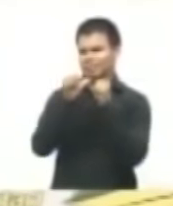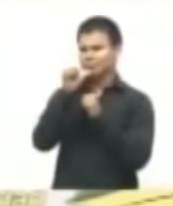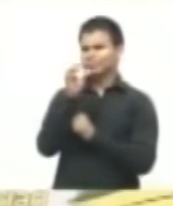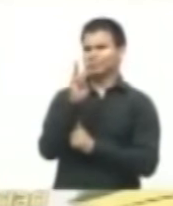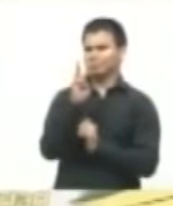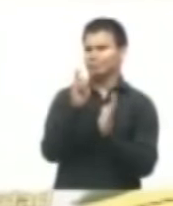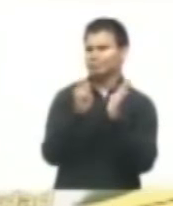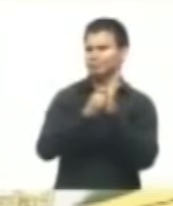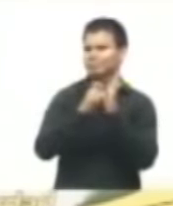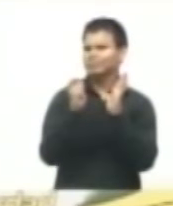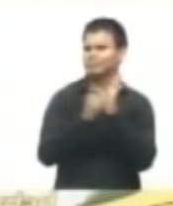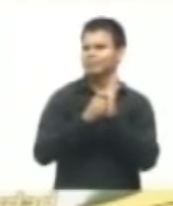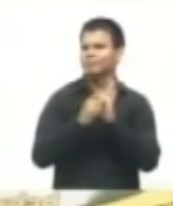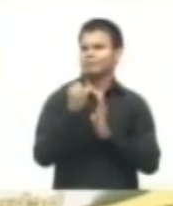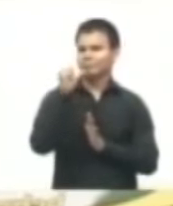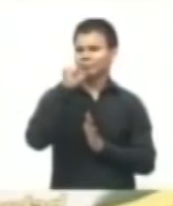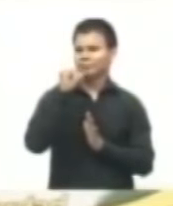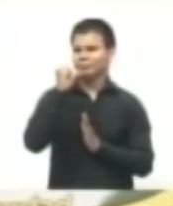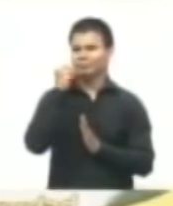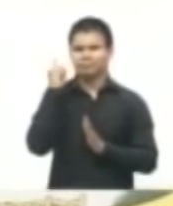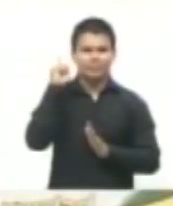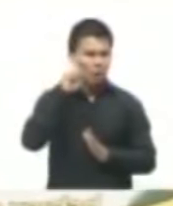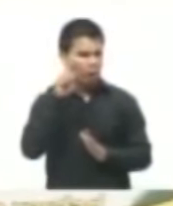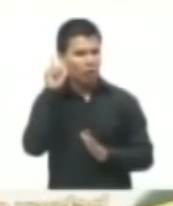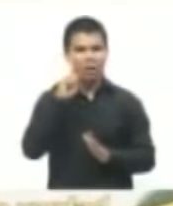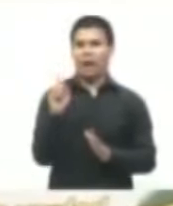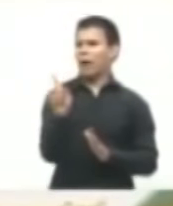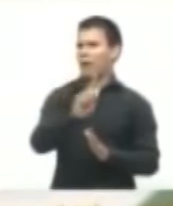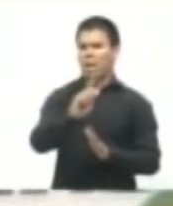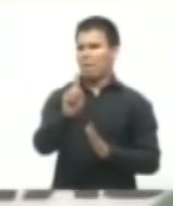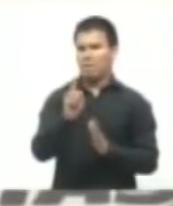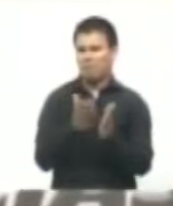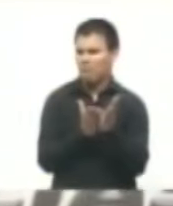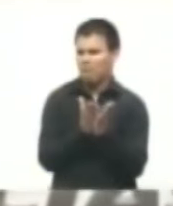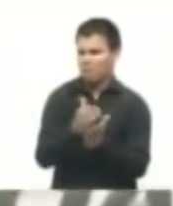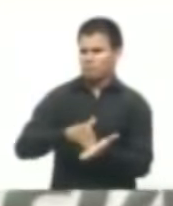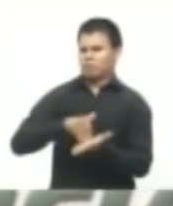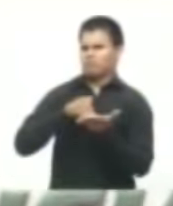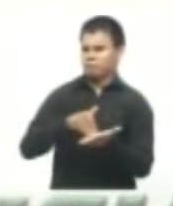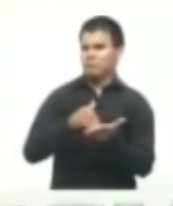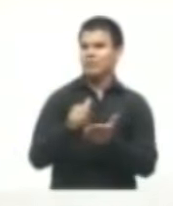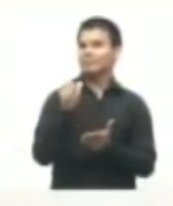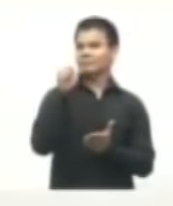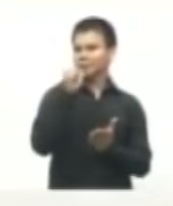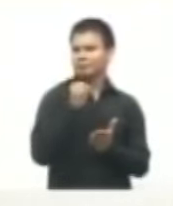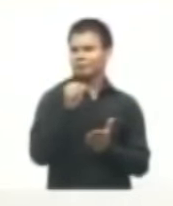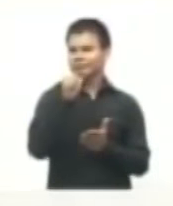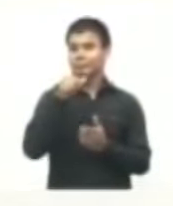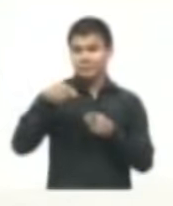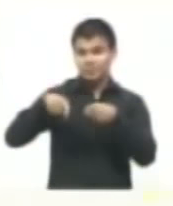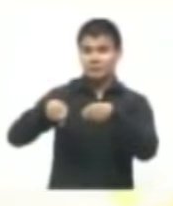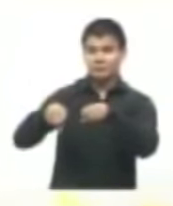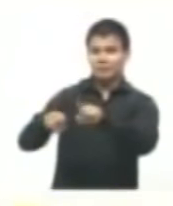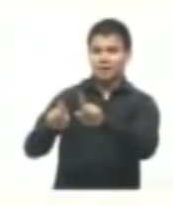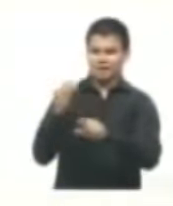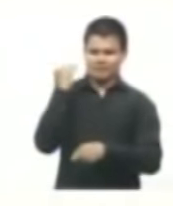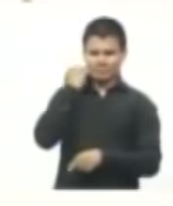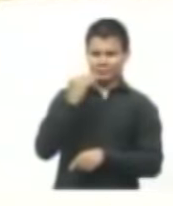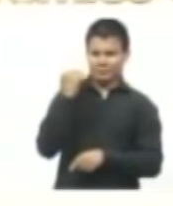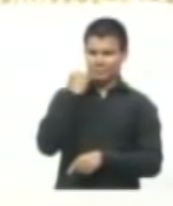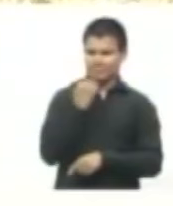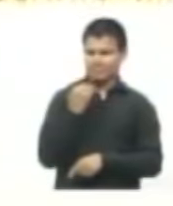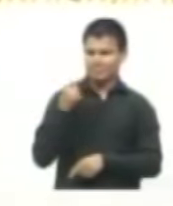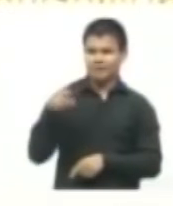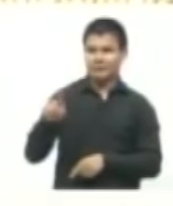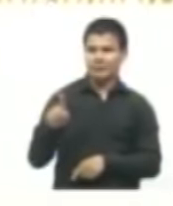la muchacha y no se emborracha, y no se emborracha. Es mucha vaina buena, esa mujer